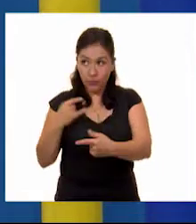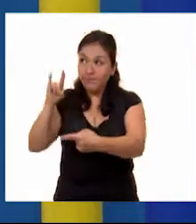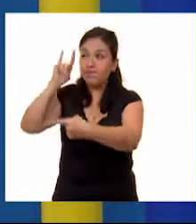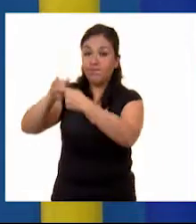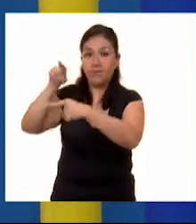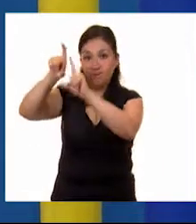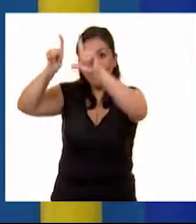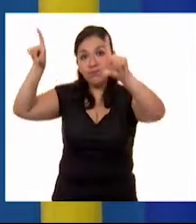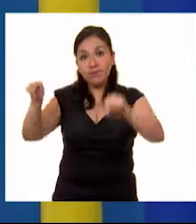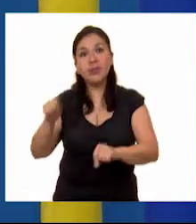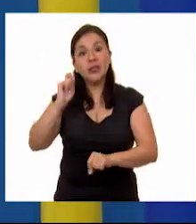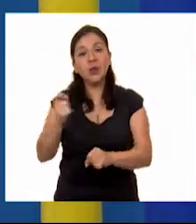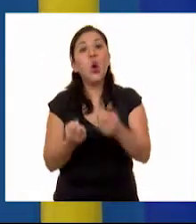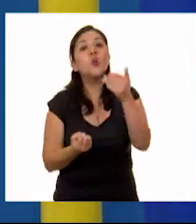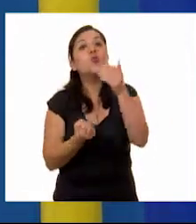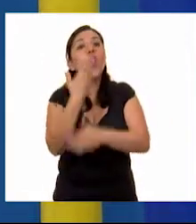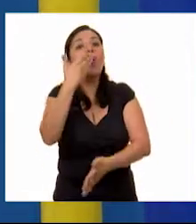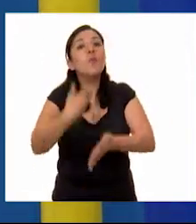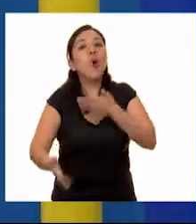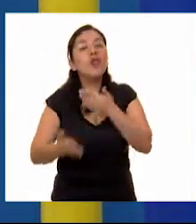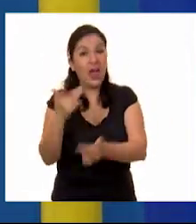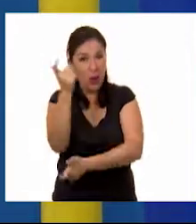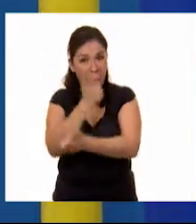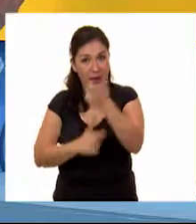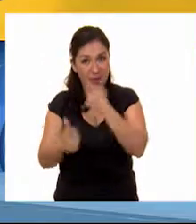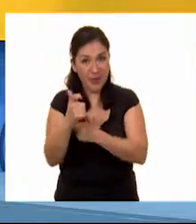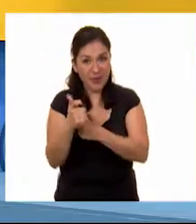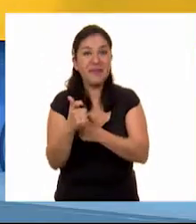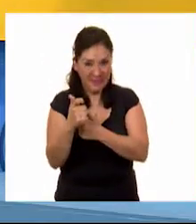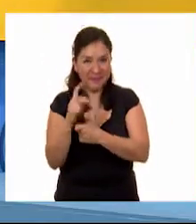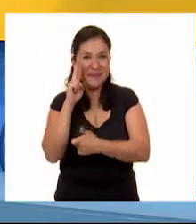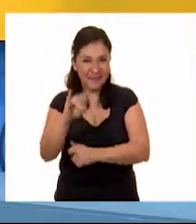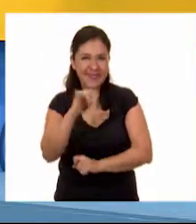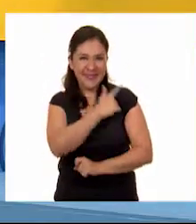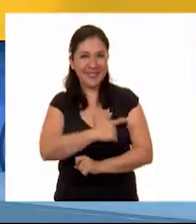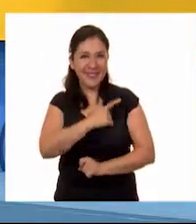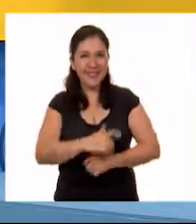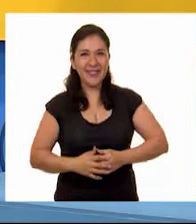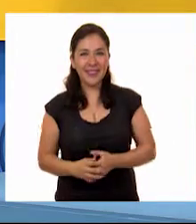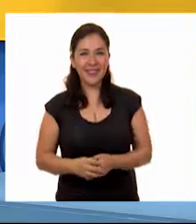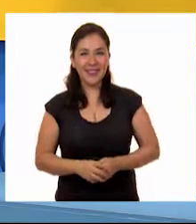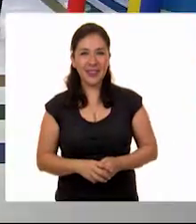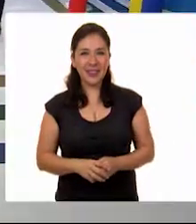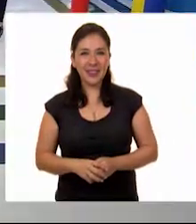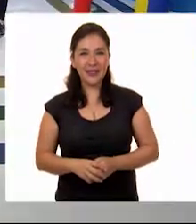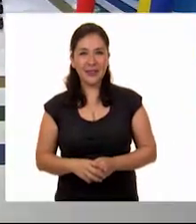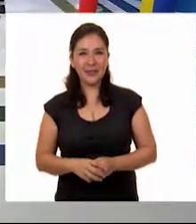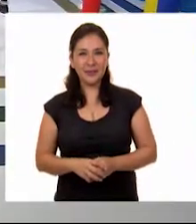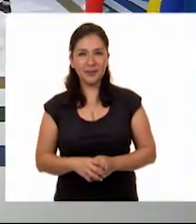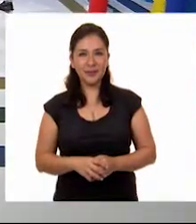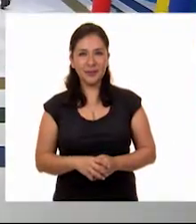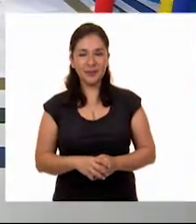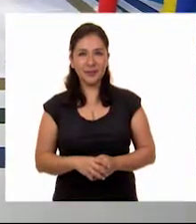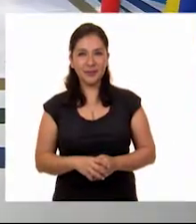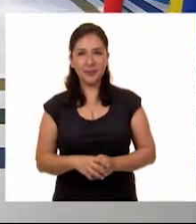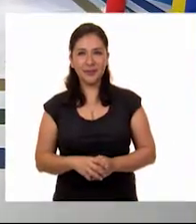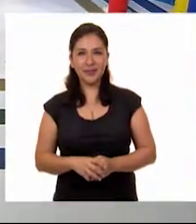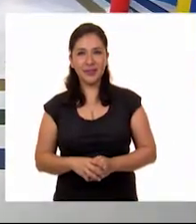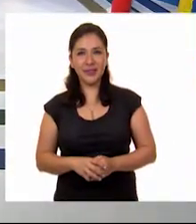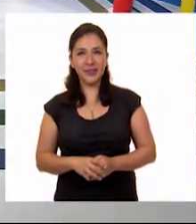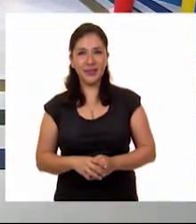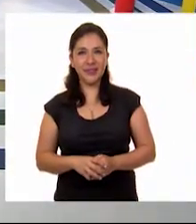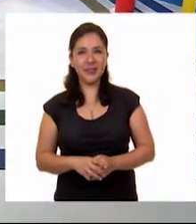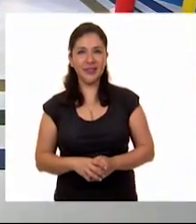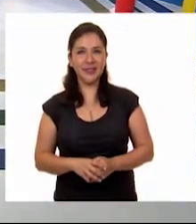nuestro cartel de nuevo modelo económico? Claro que sí, me parece muy bien. Voy para allá. Claro.